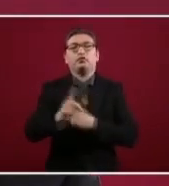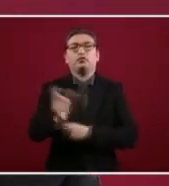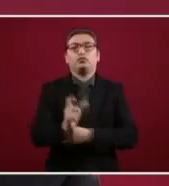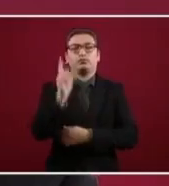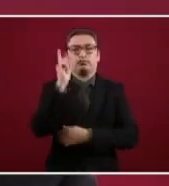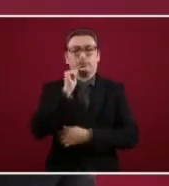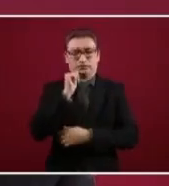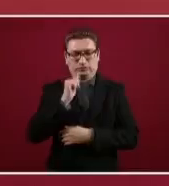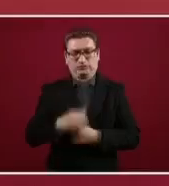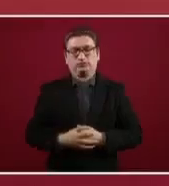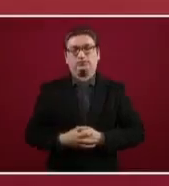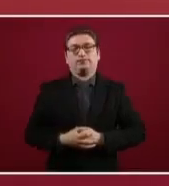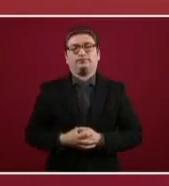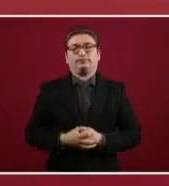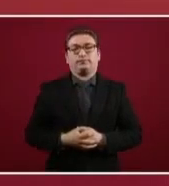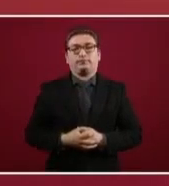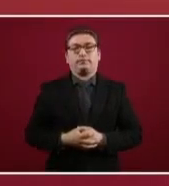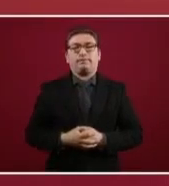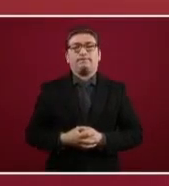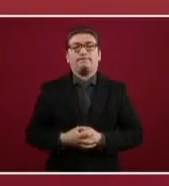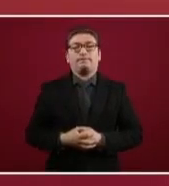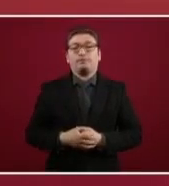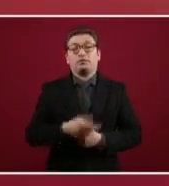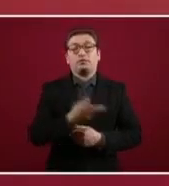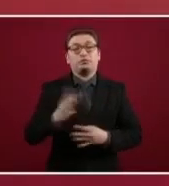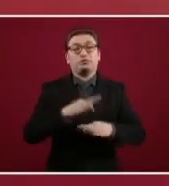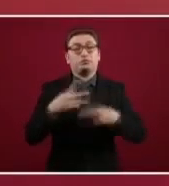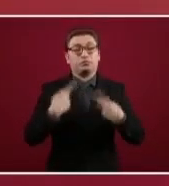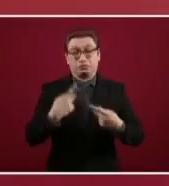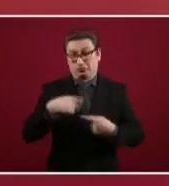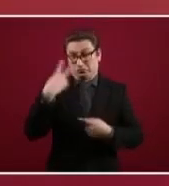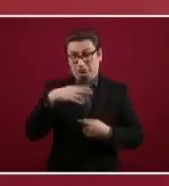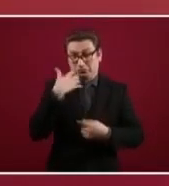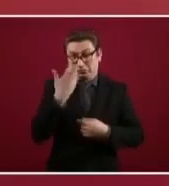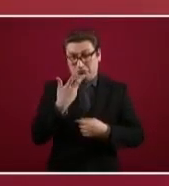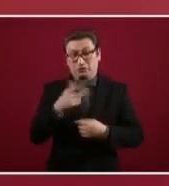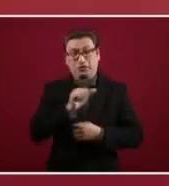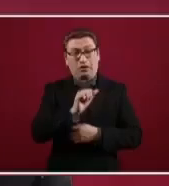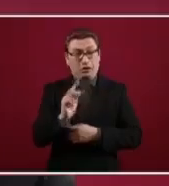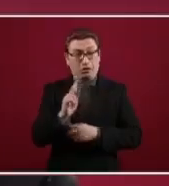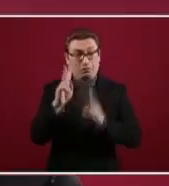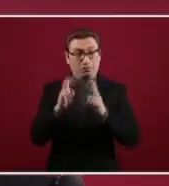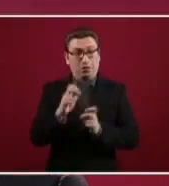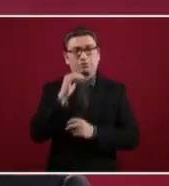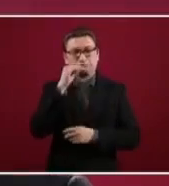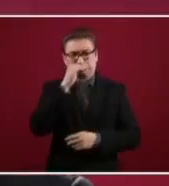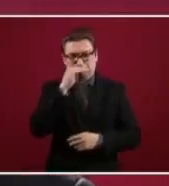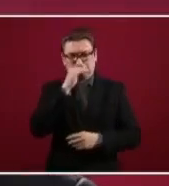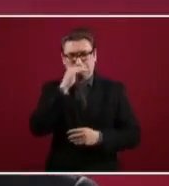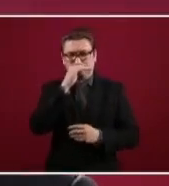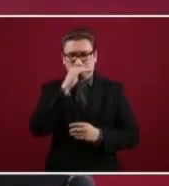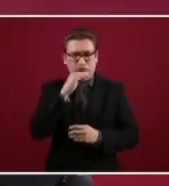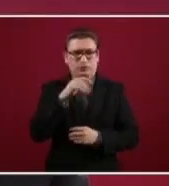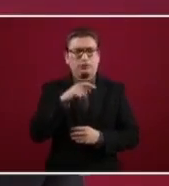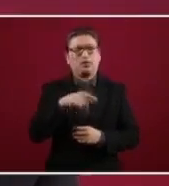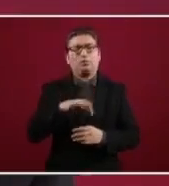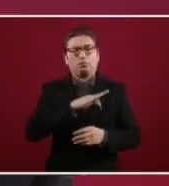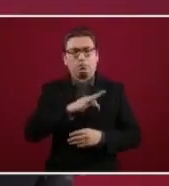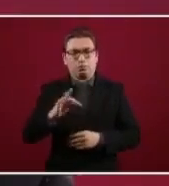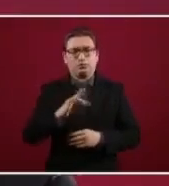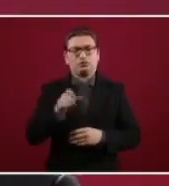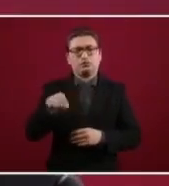los mexicanos que deseen podrán descargar gratuitamente esta aplicación los equipos sandro